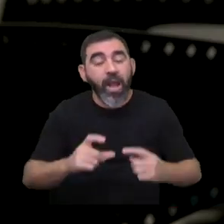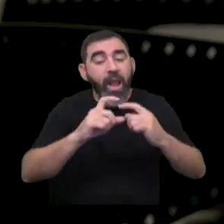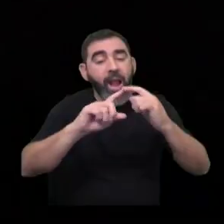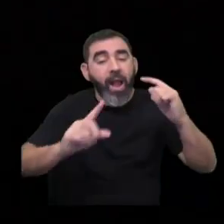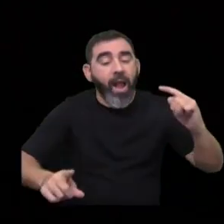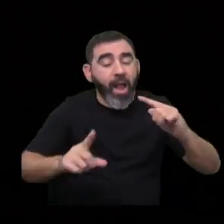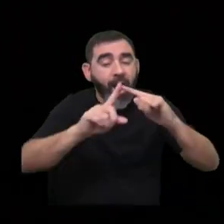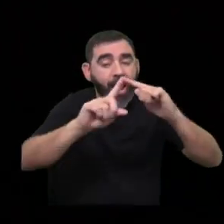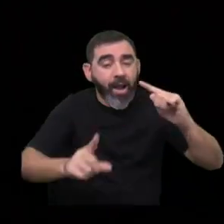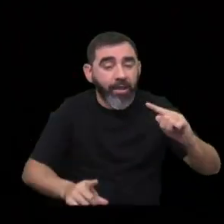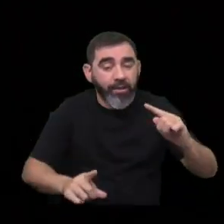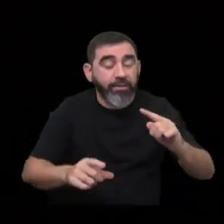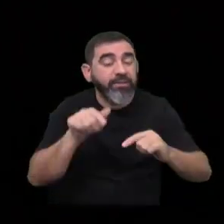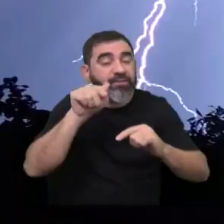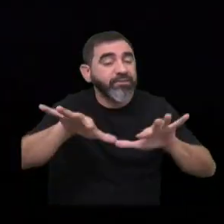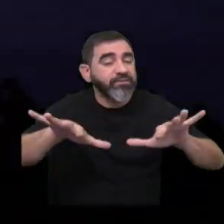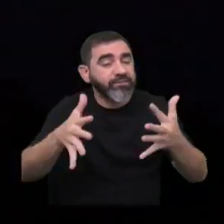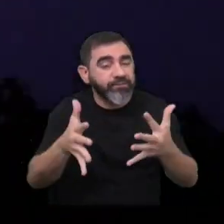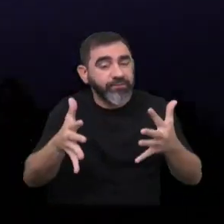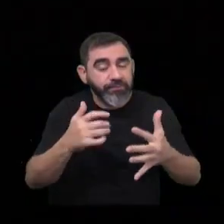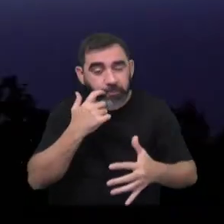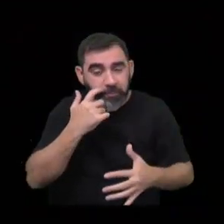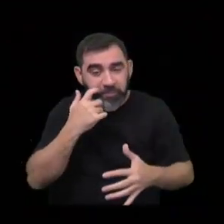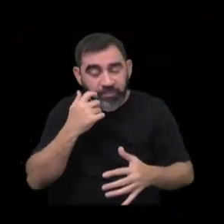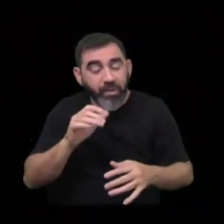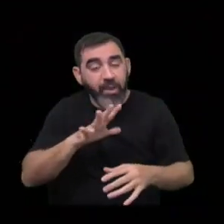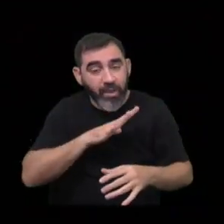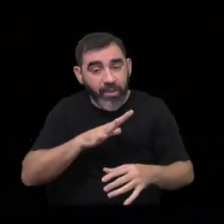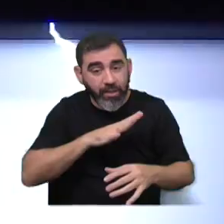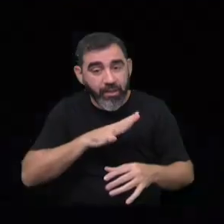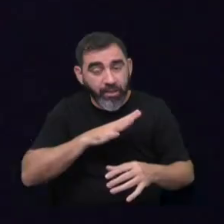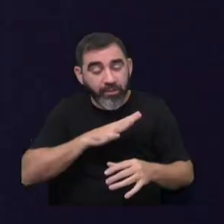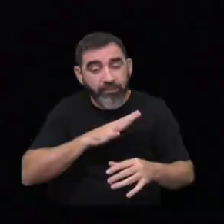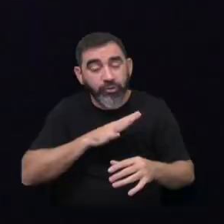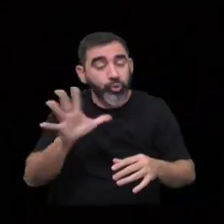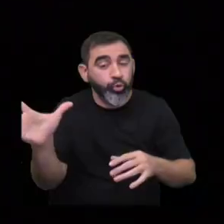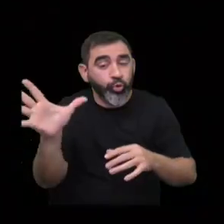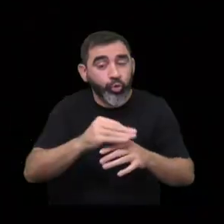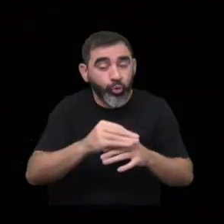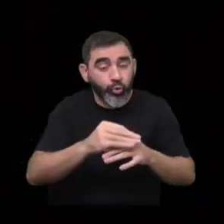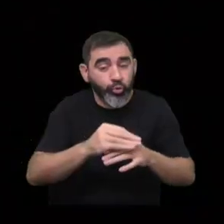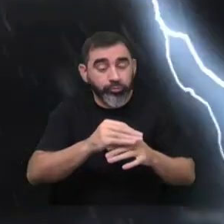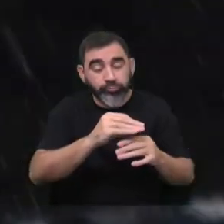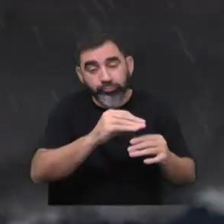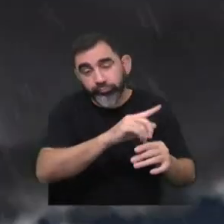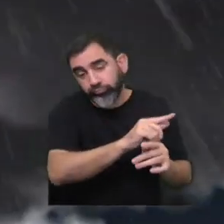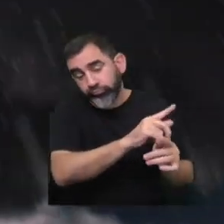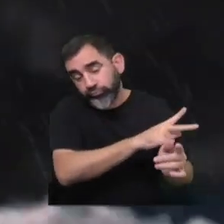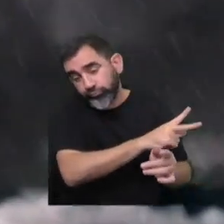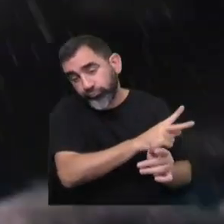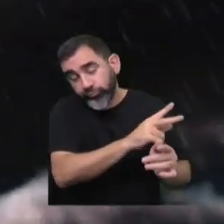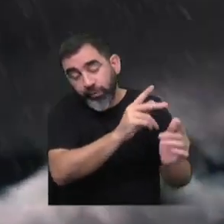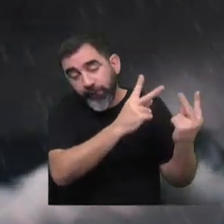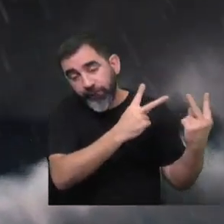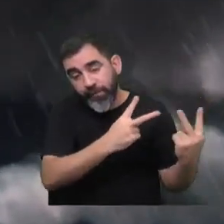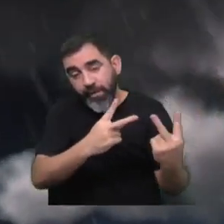rayo es la carga eléctrica que se va depositando a lo largo del trayecto que recorre el